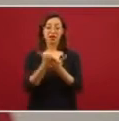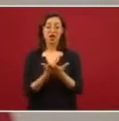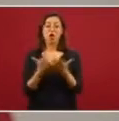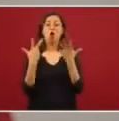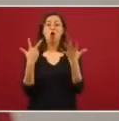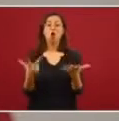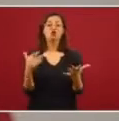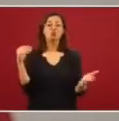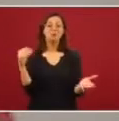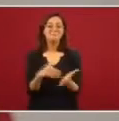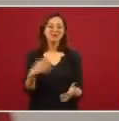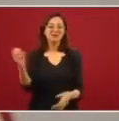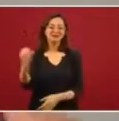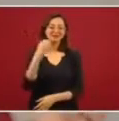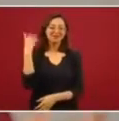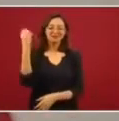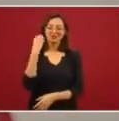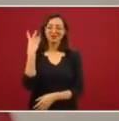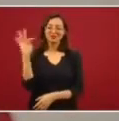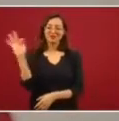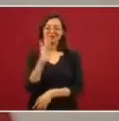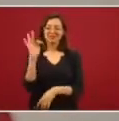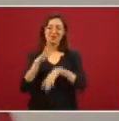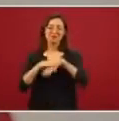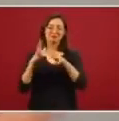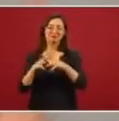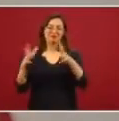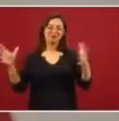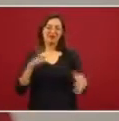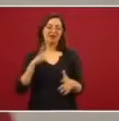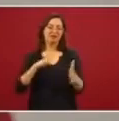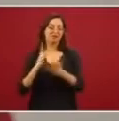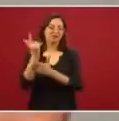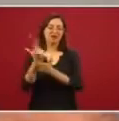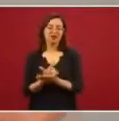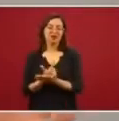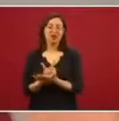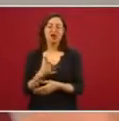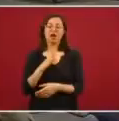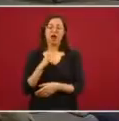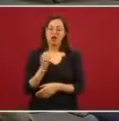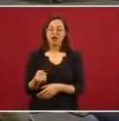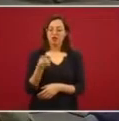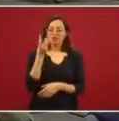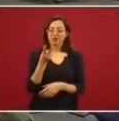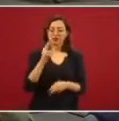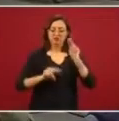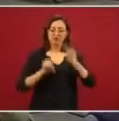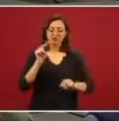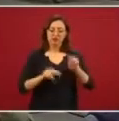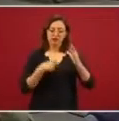8000 eventos y seguramente hay más la lista sigue creciendo hemos clasificado los eventos en tres tipos